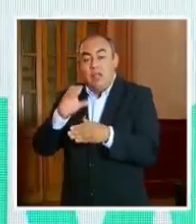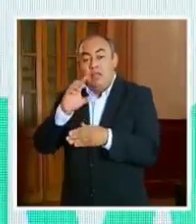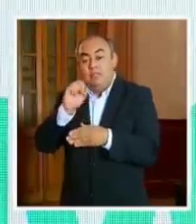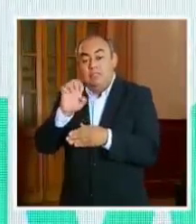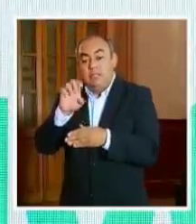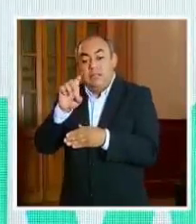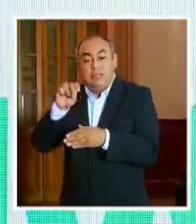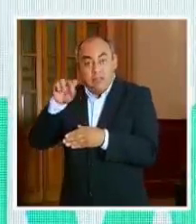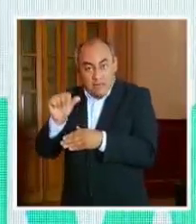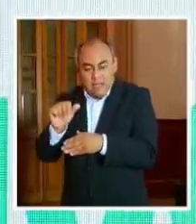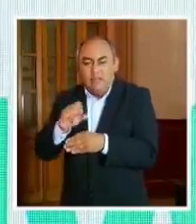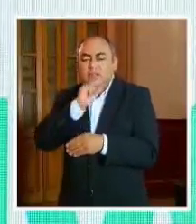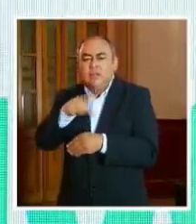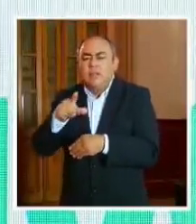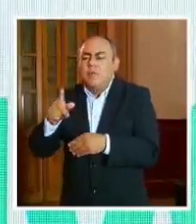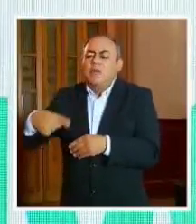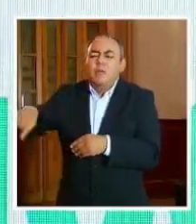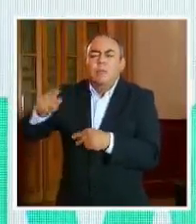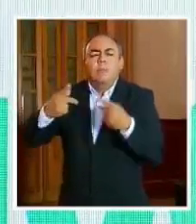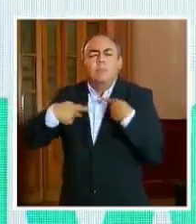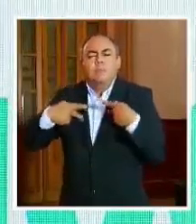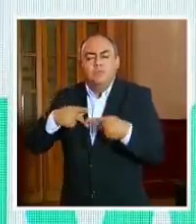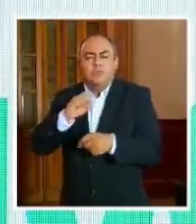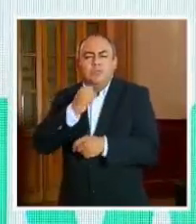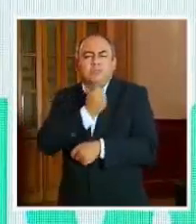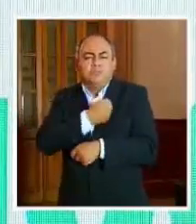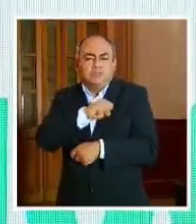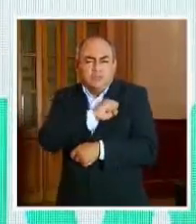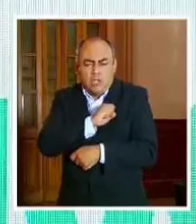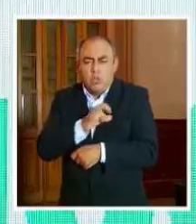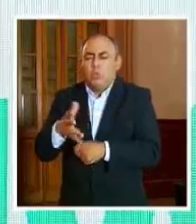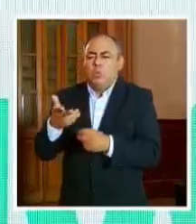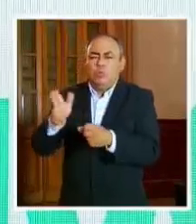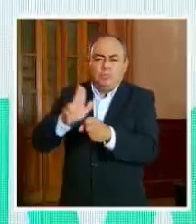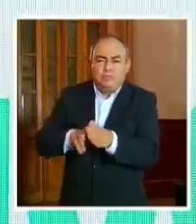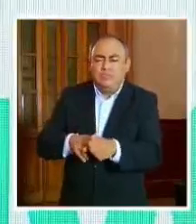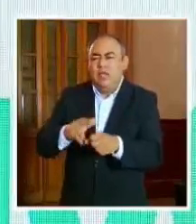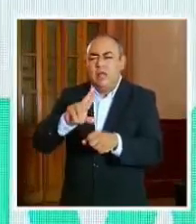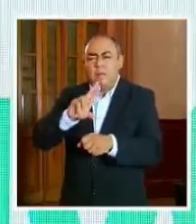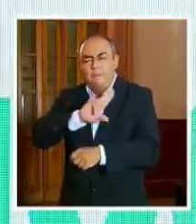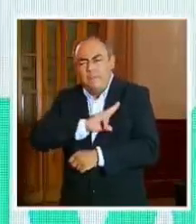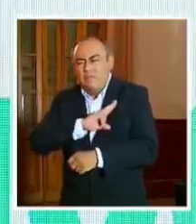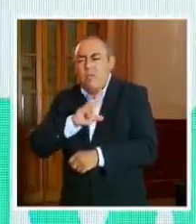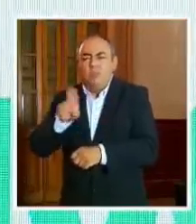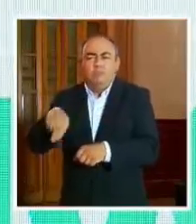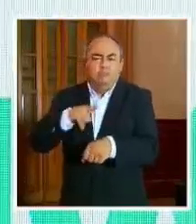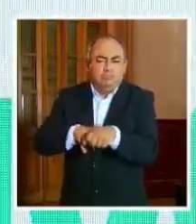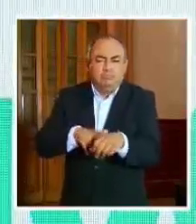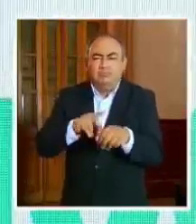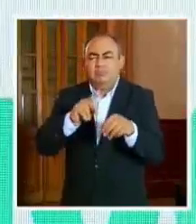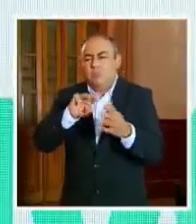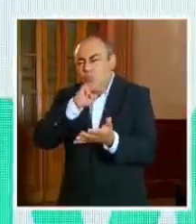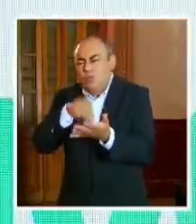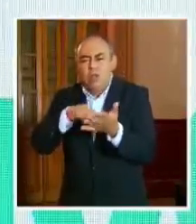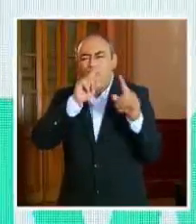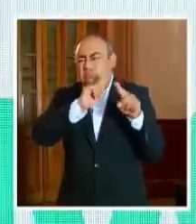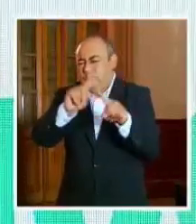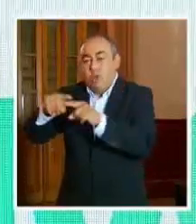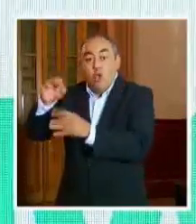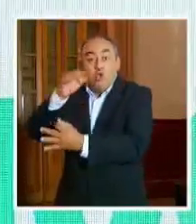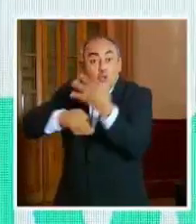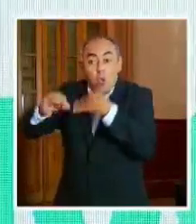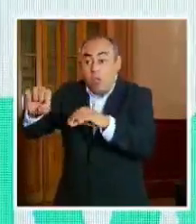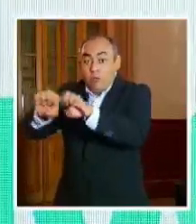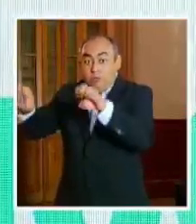el personal de salud de instituciones públicas, privadas, por los municipios, por todos los que colaboran y